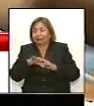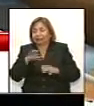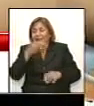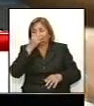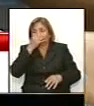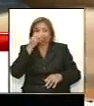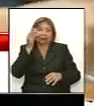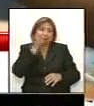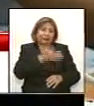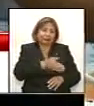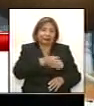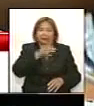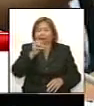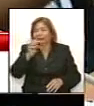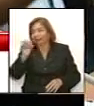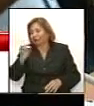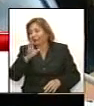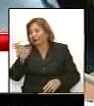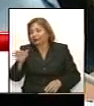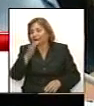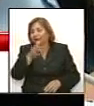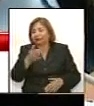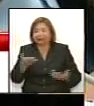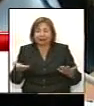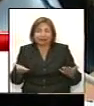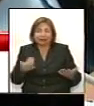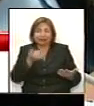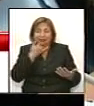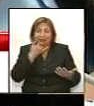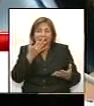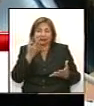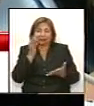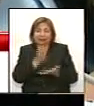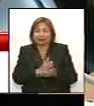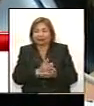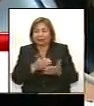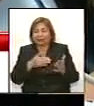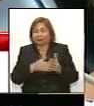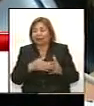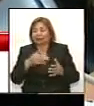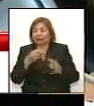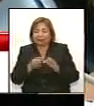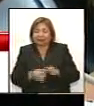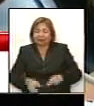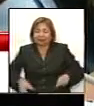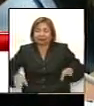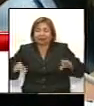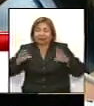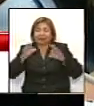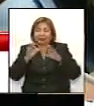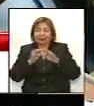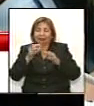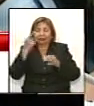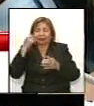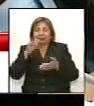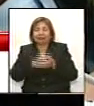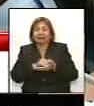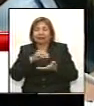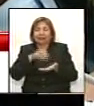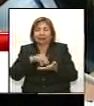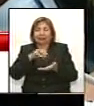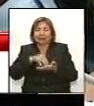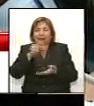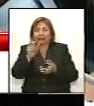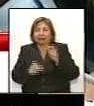secuestros o que luego va a divindad y que luego nadie sabe exactamente qué pasa, el proceso se paraliza. Y yo creo que es muy importante, sobre todo para las ciudadanas y